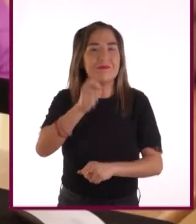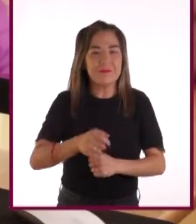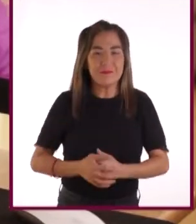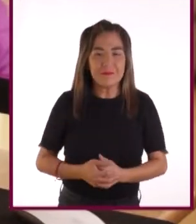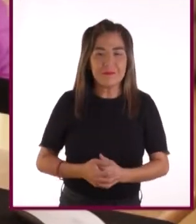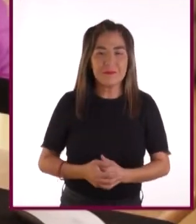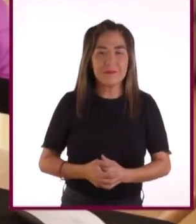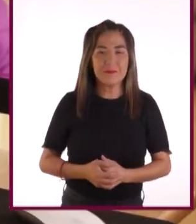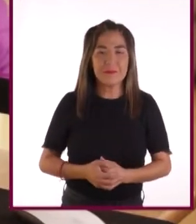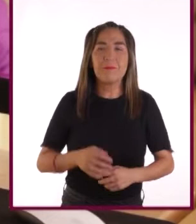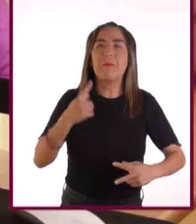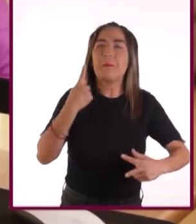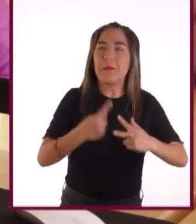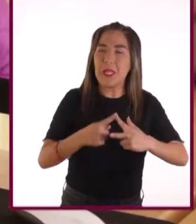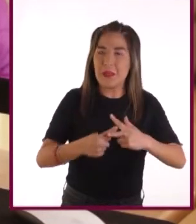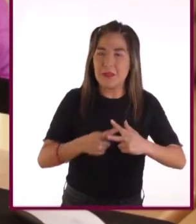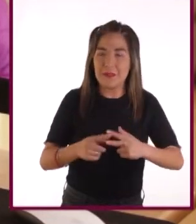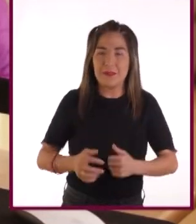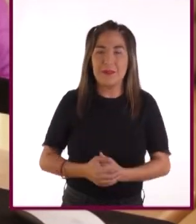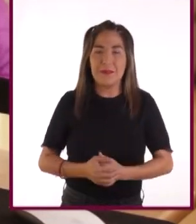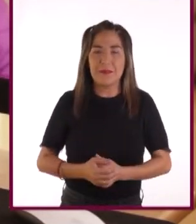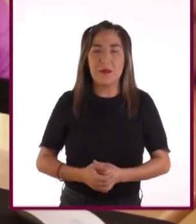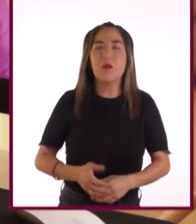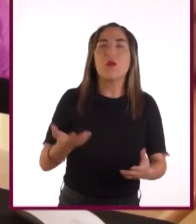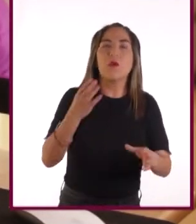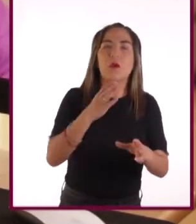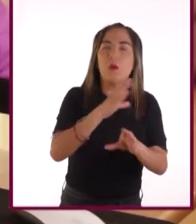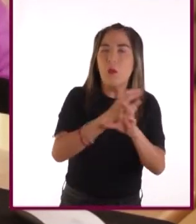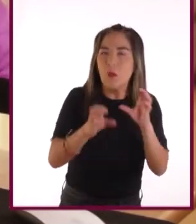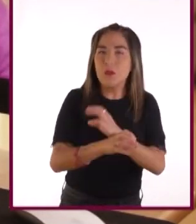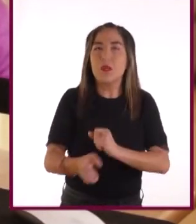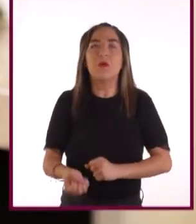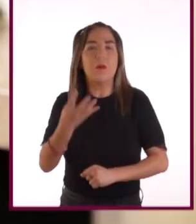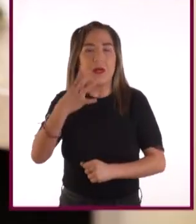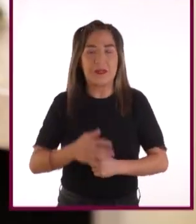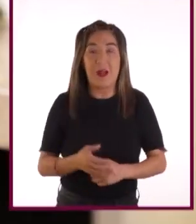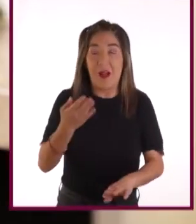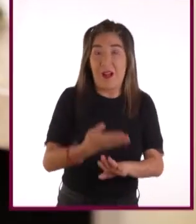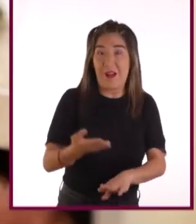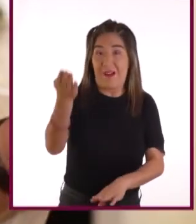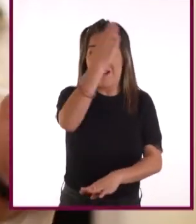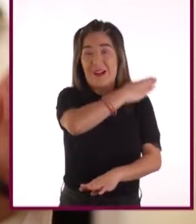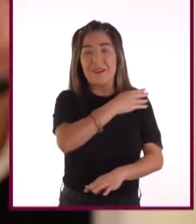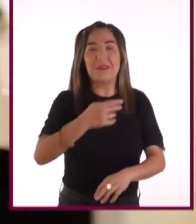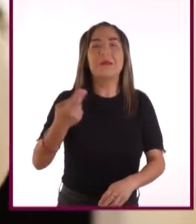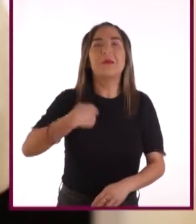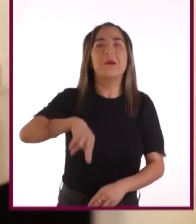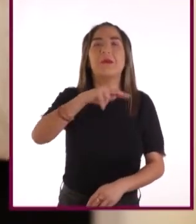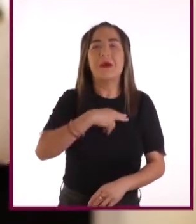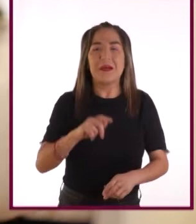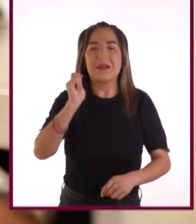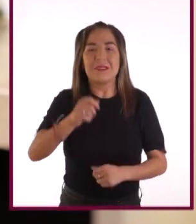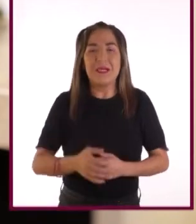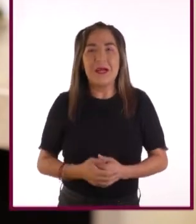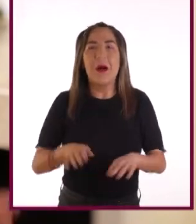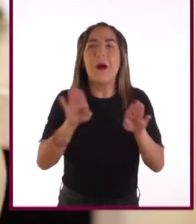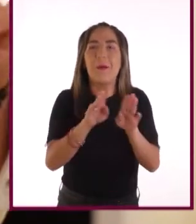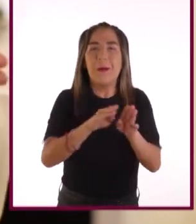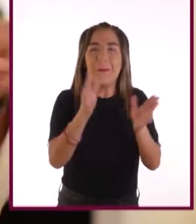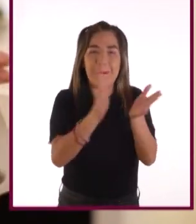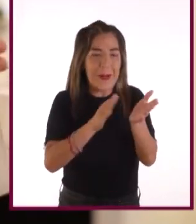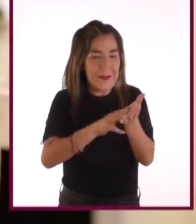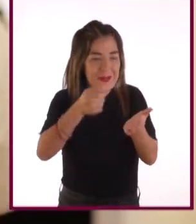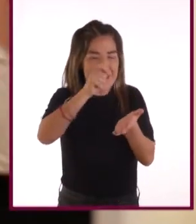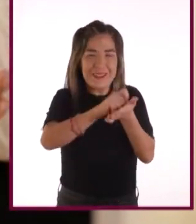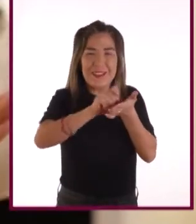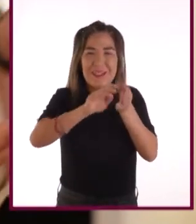de vista matemático, pues una cantidad o una magnitud. Y antes nosotros nos pasábamos los códigos